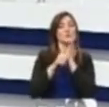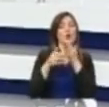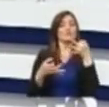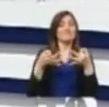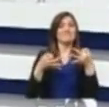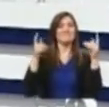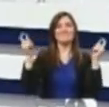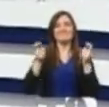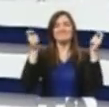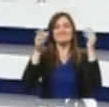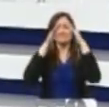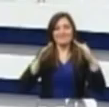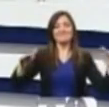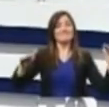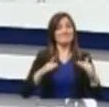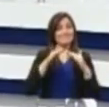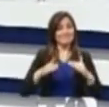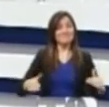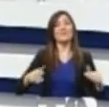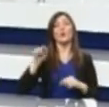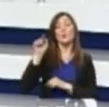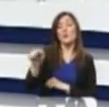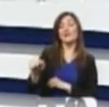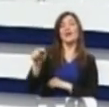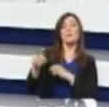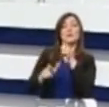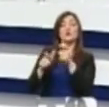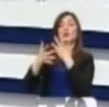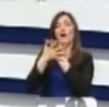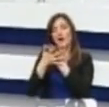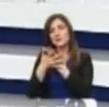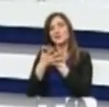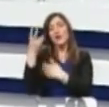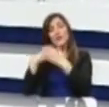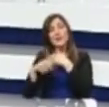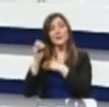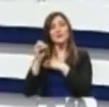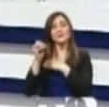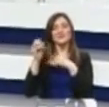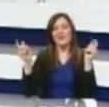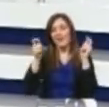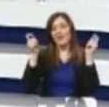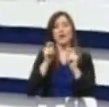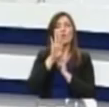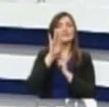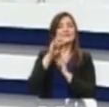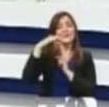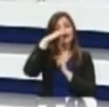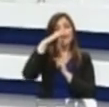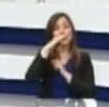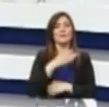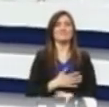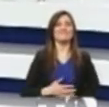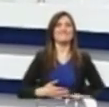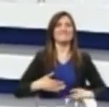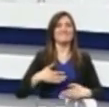celebró la Navidad junto a los hijos de las personas privadas de la libertad. En medio de una agasajo, 47 niños